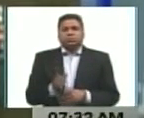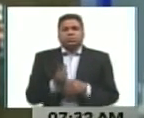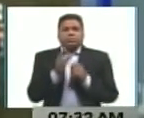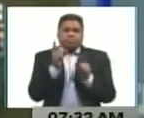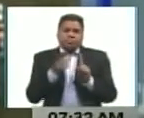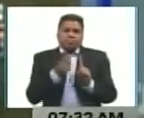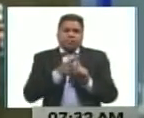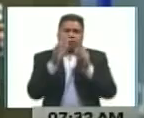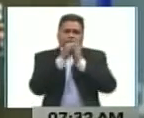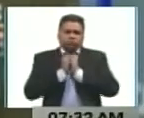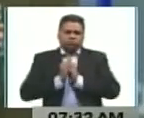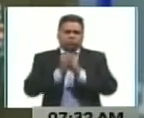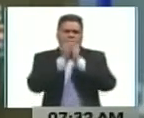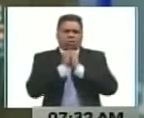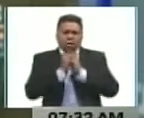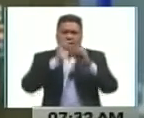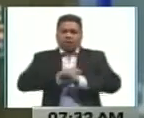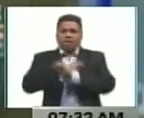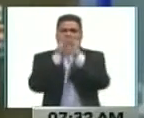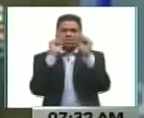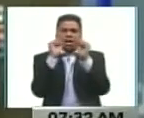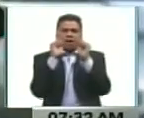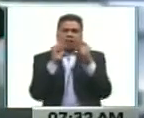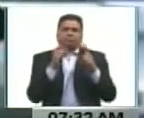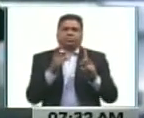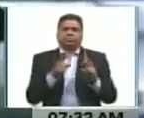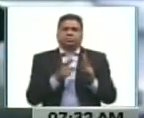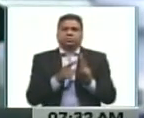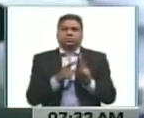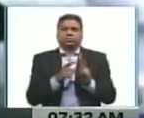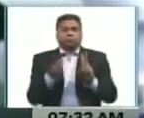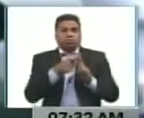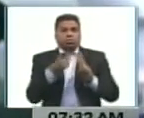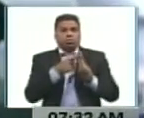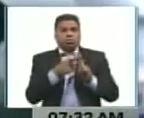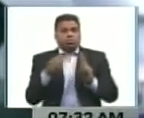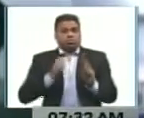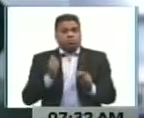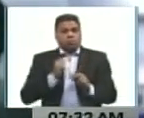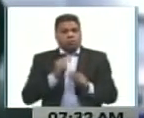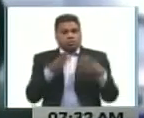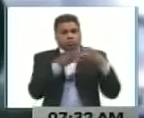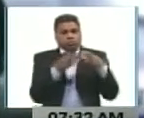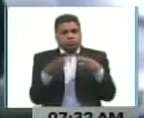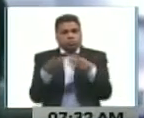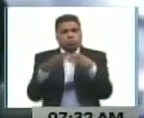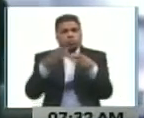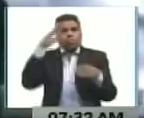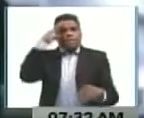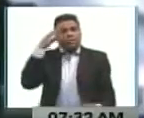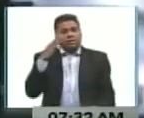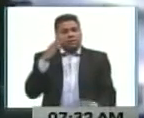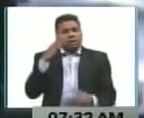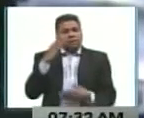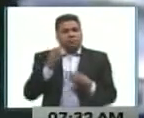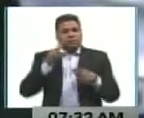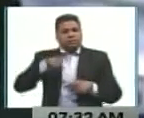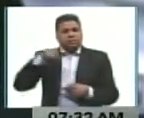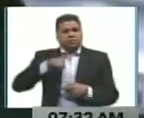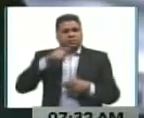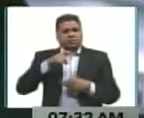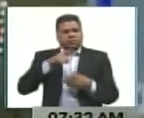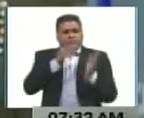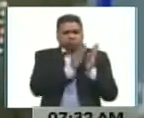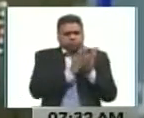Ahora, cualquier organización militar, si necesitáramos planear algo, la cosa que